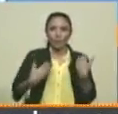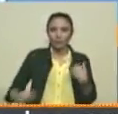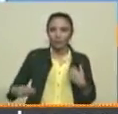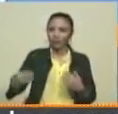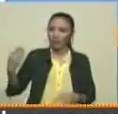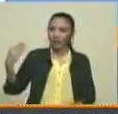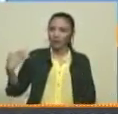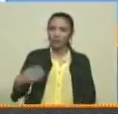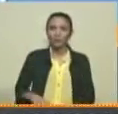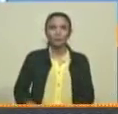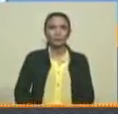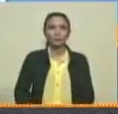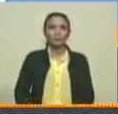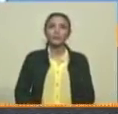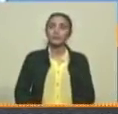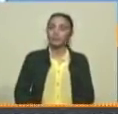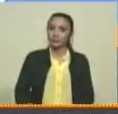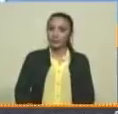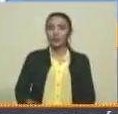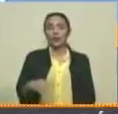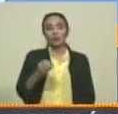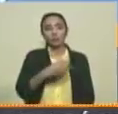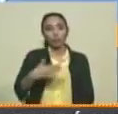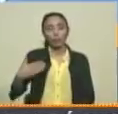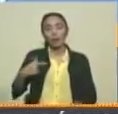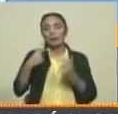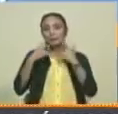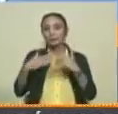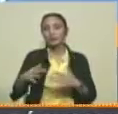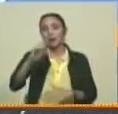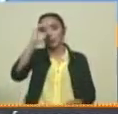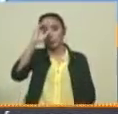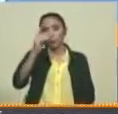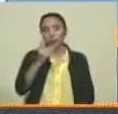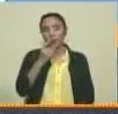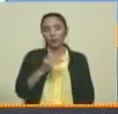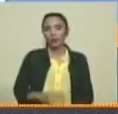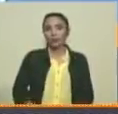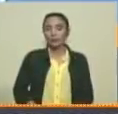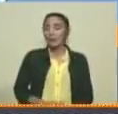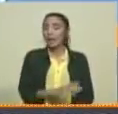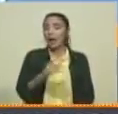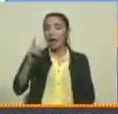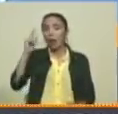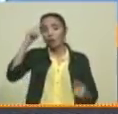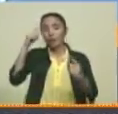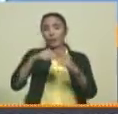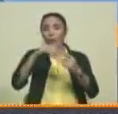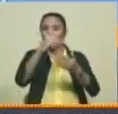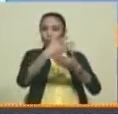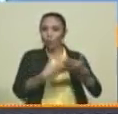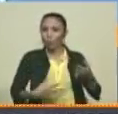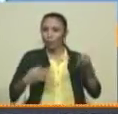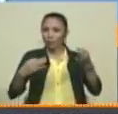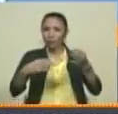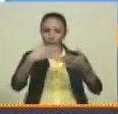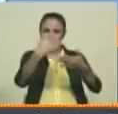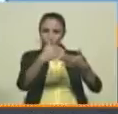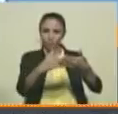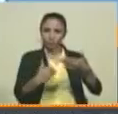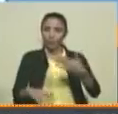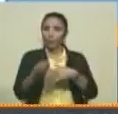de Estado, fue a recibir su derrota en República Dominicana cuando intentaron aprobar un documento también